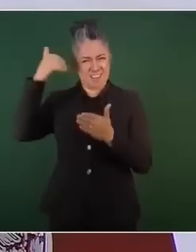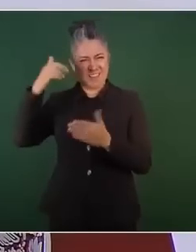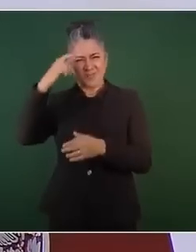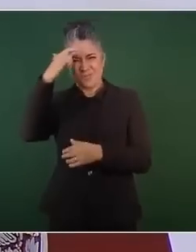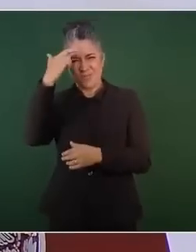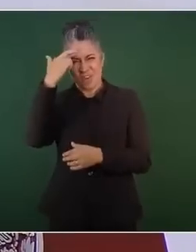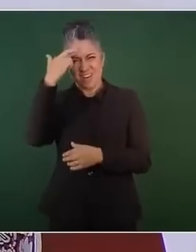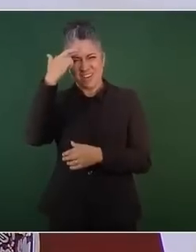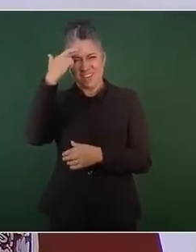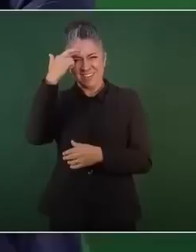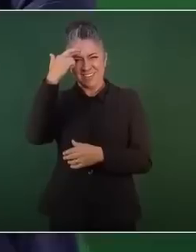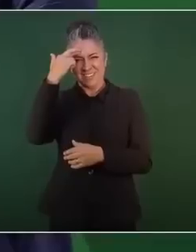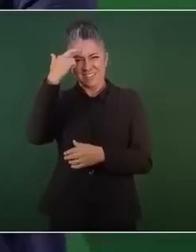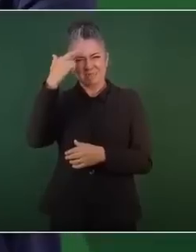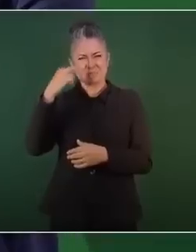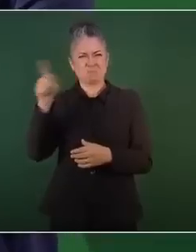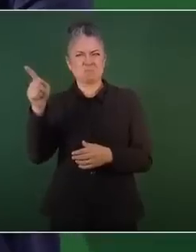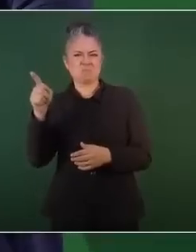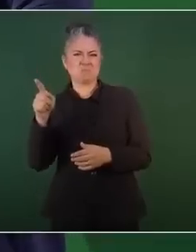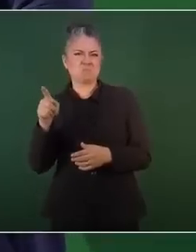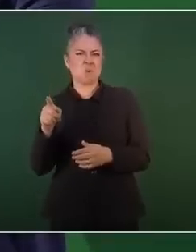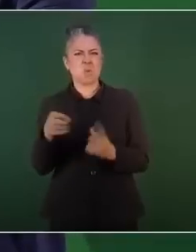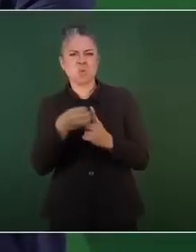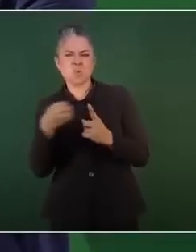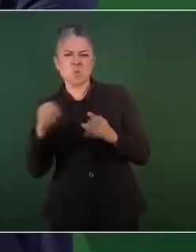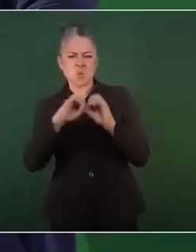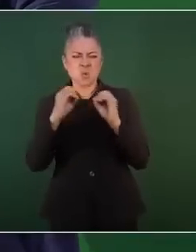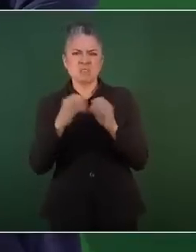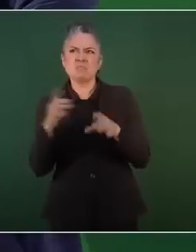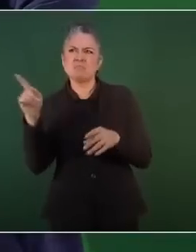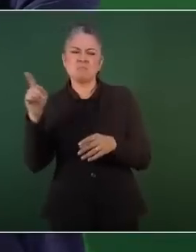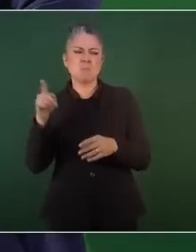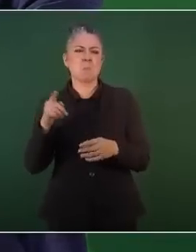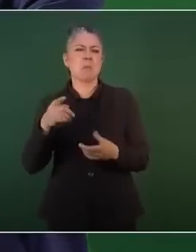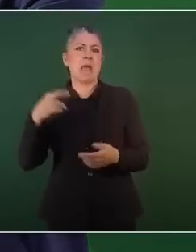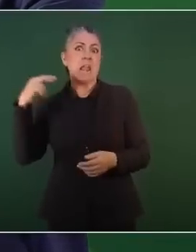furioso para introducir armas de contrabando